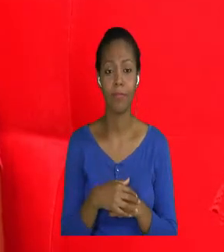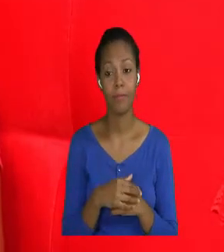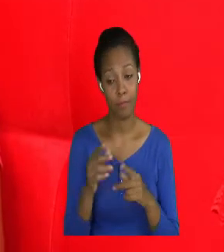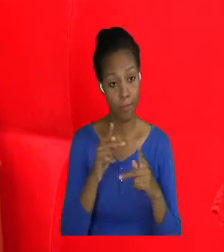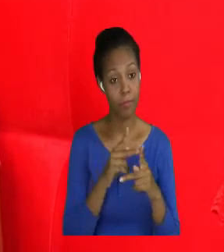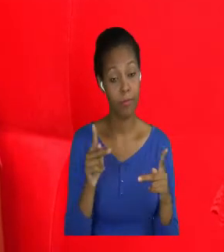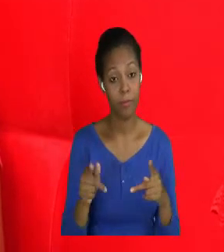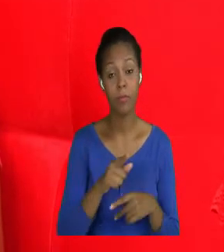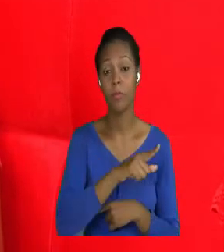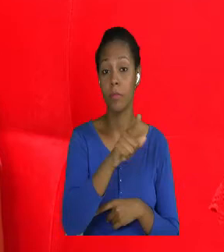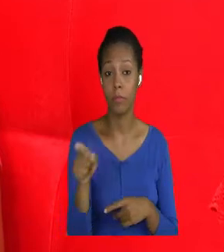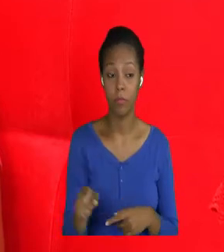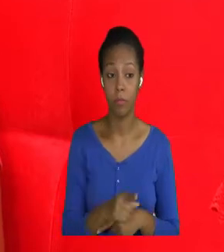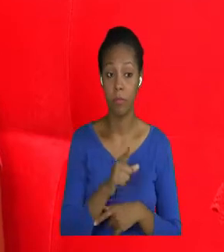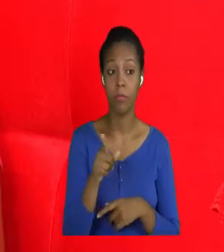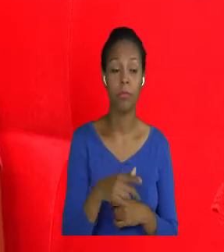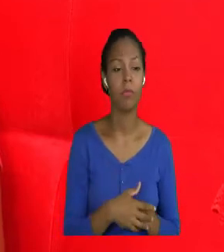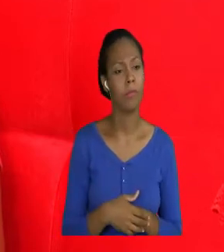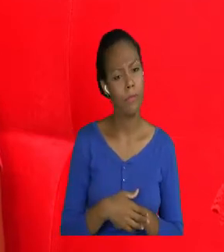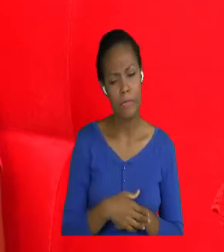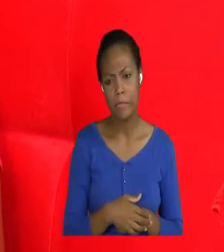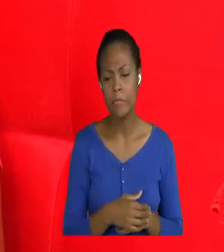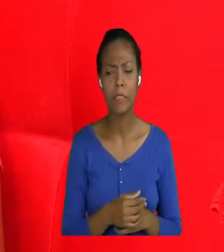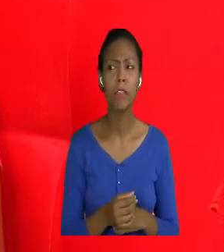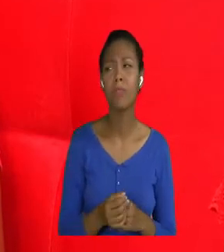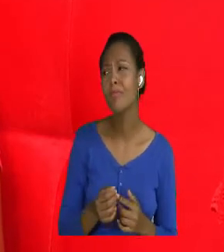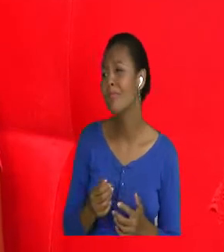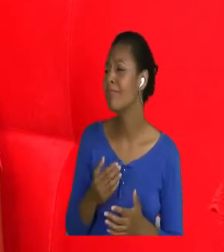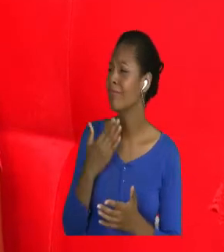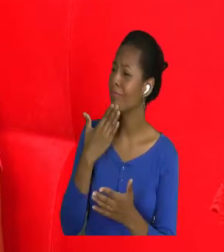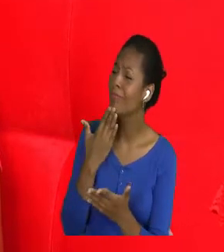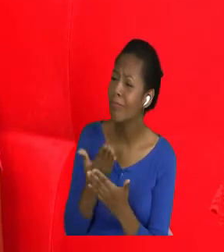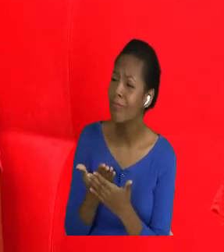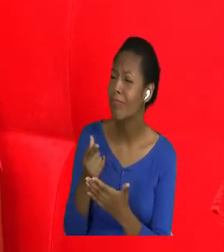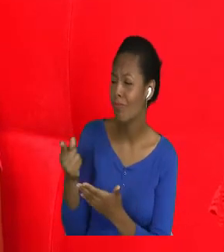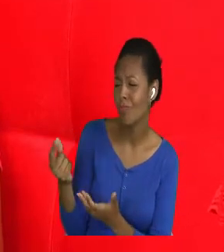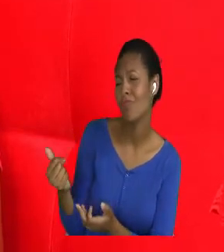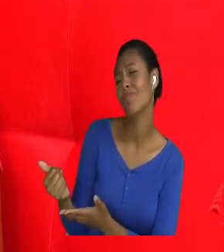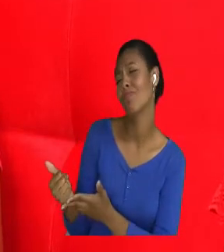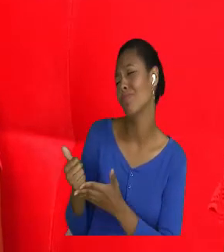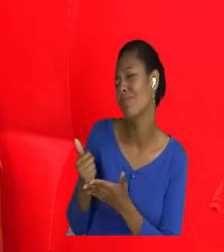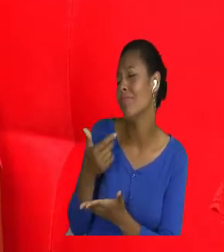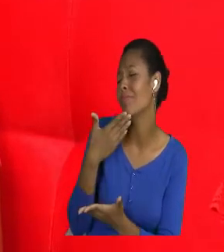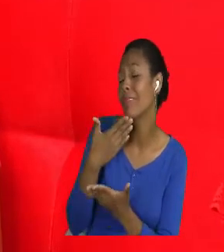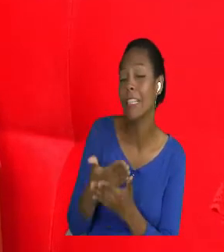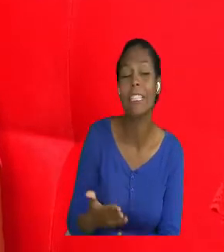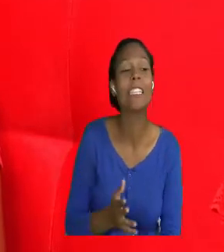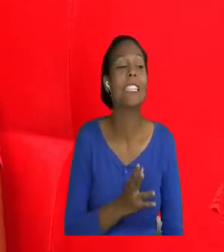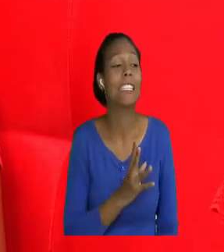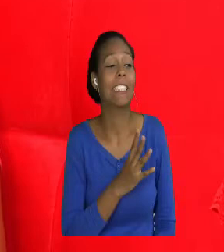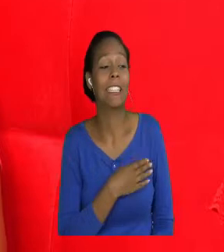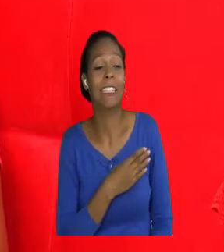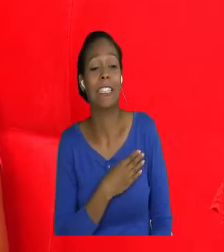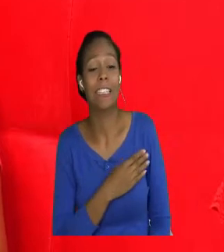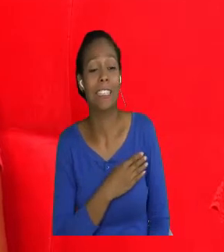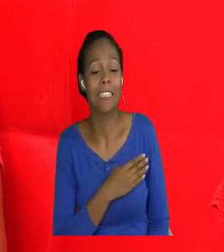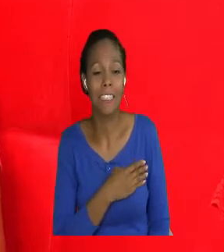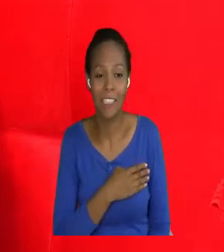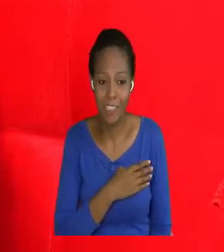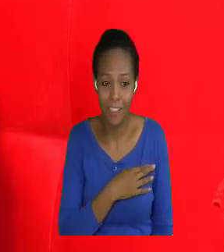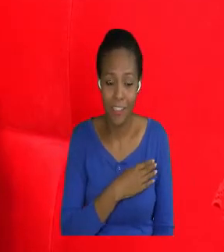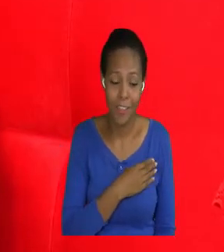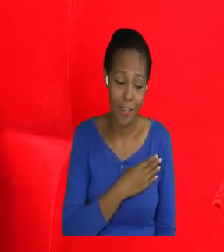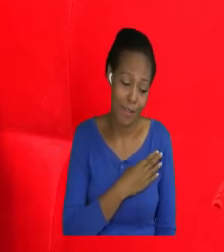personas que quedan eternamente agradecidos con esta labor que nosotros realizamos, porque ya ellos ven que de pronto es